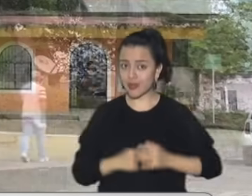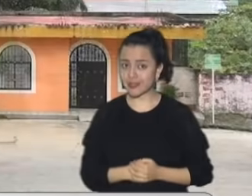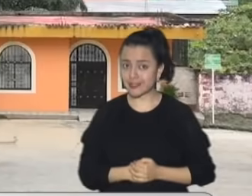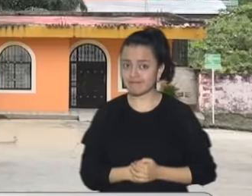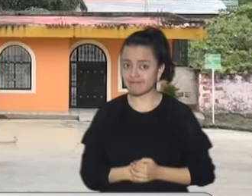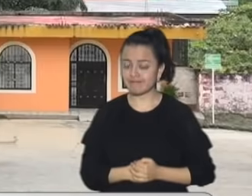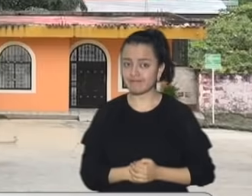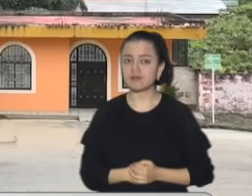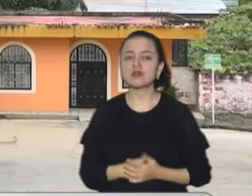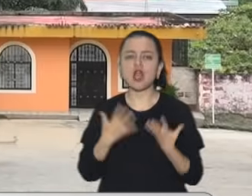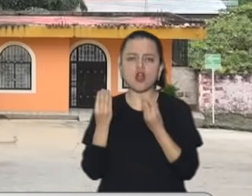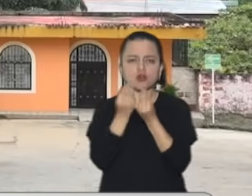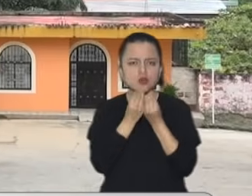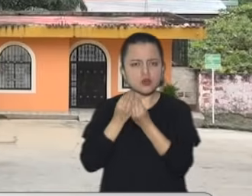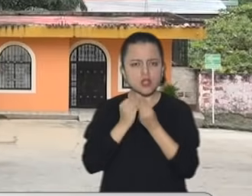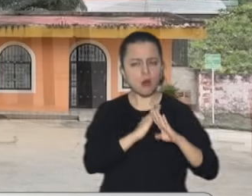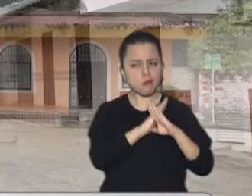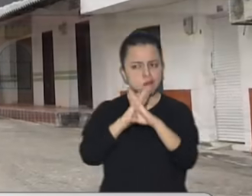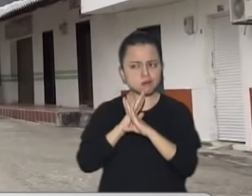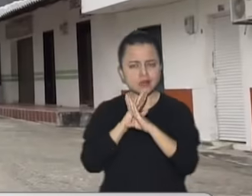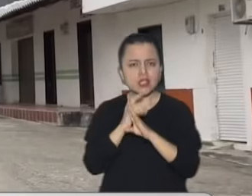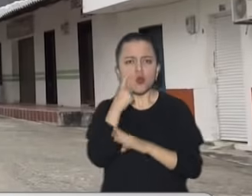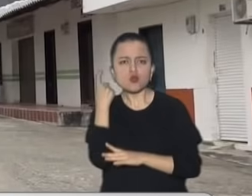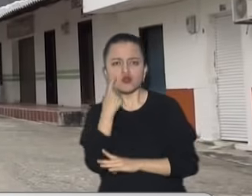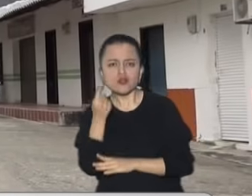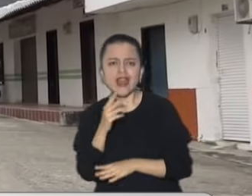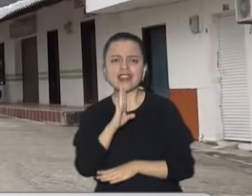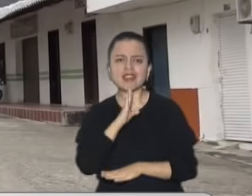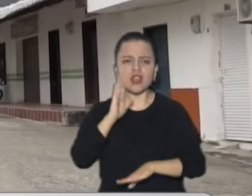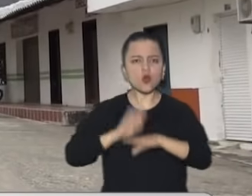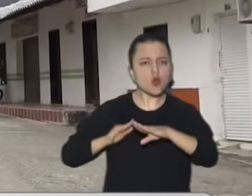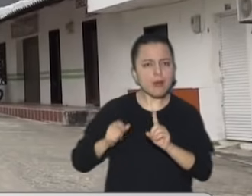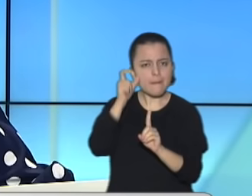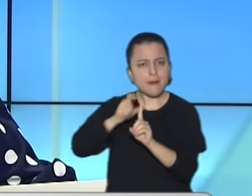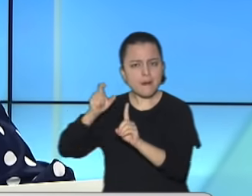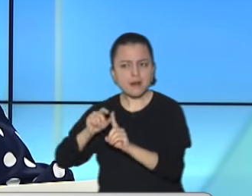encabezan un consejo de seguridad en la zona para dar con los responsables de la masacre.